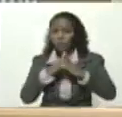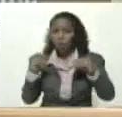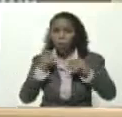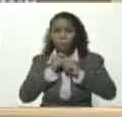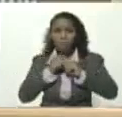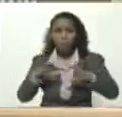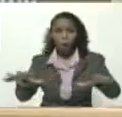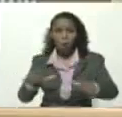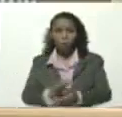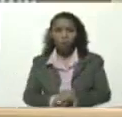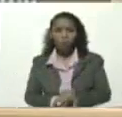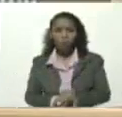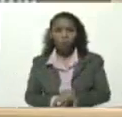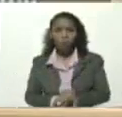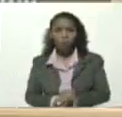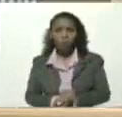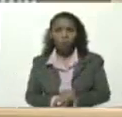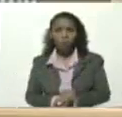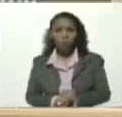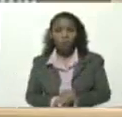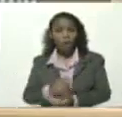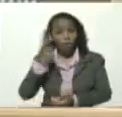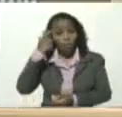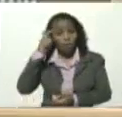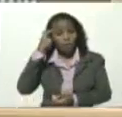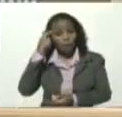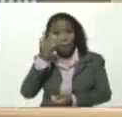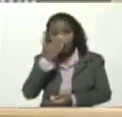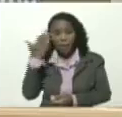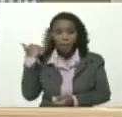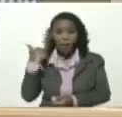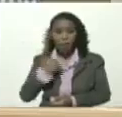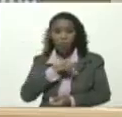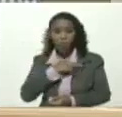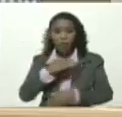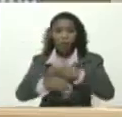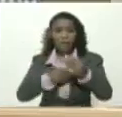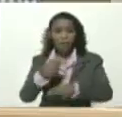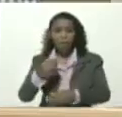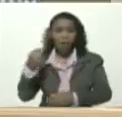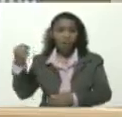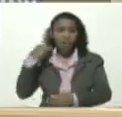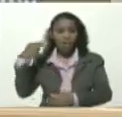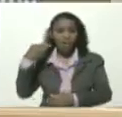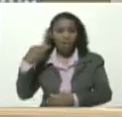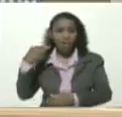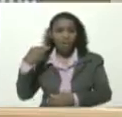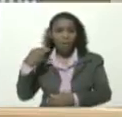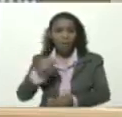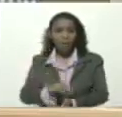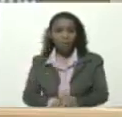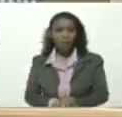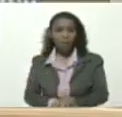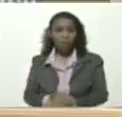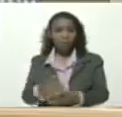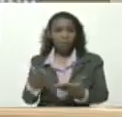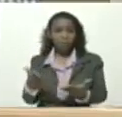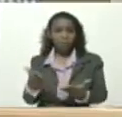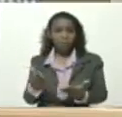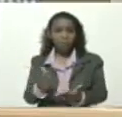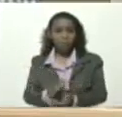desplegados. No, recuérdense que en el pasado fuimos víctimas de